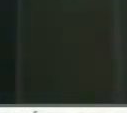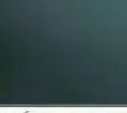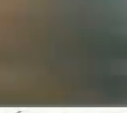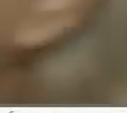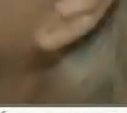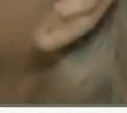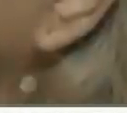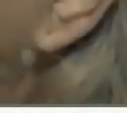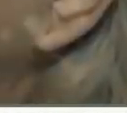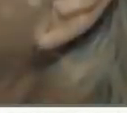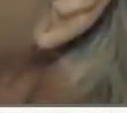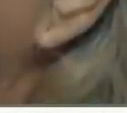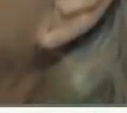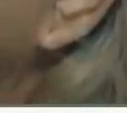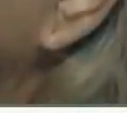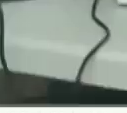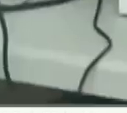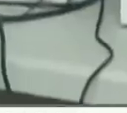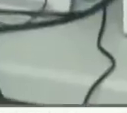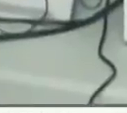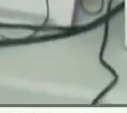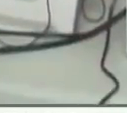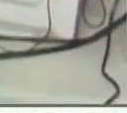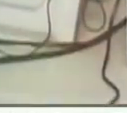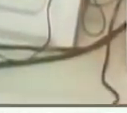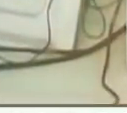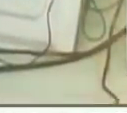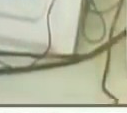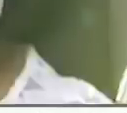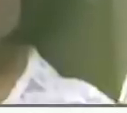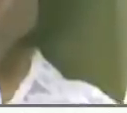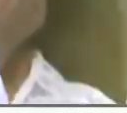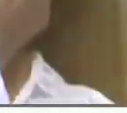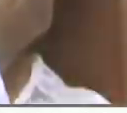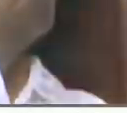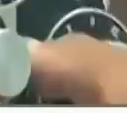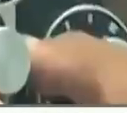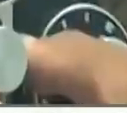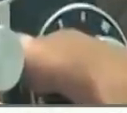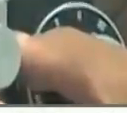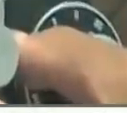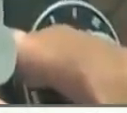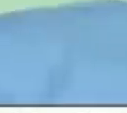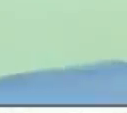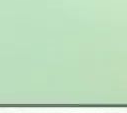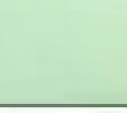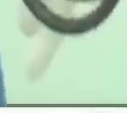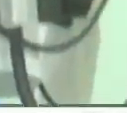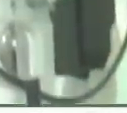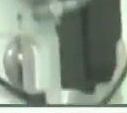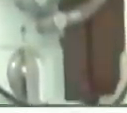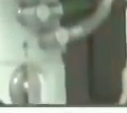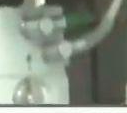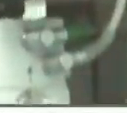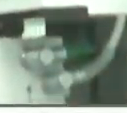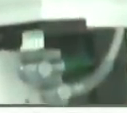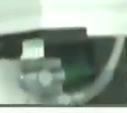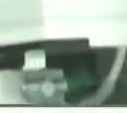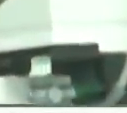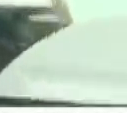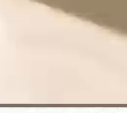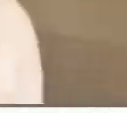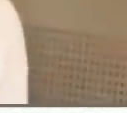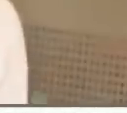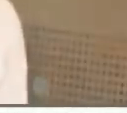nuestro esfuerzo, de la construcción de la nueva Venezuela, de la Venezuela socialista. La salud pública, gratuita, de